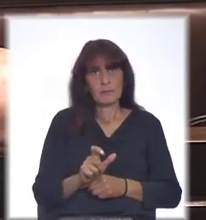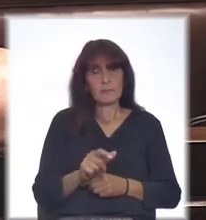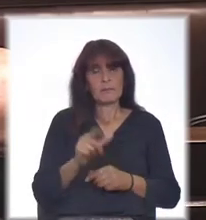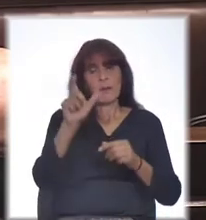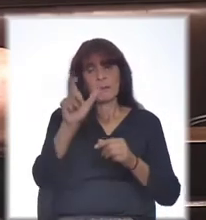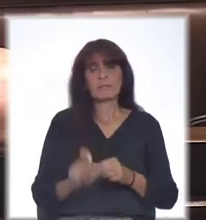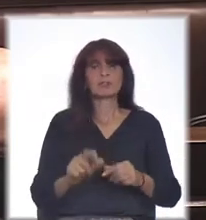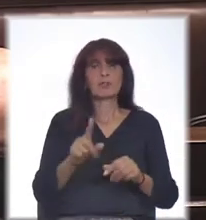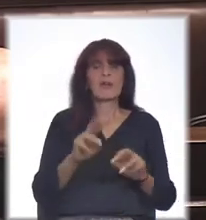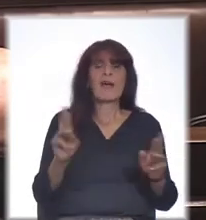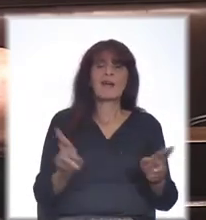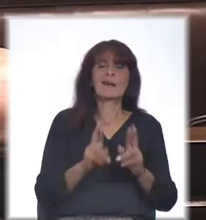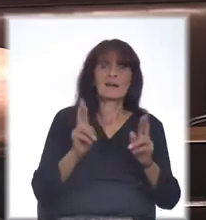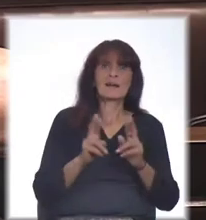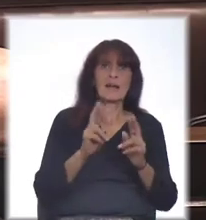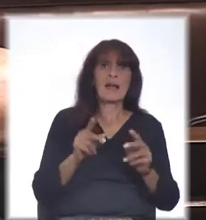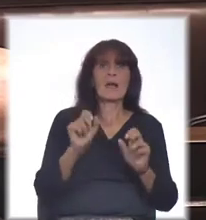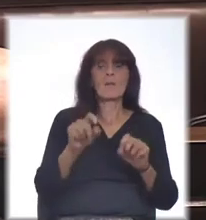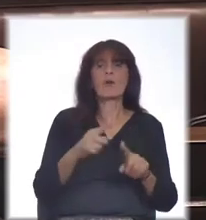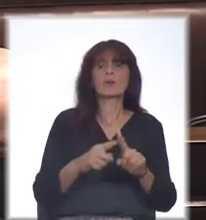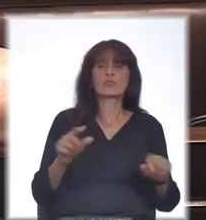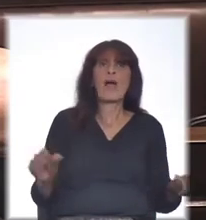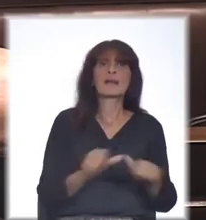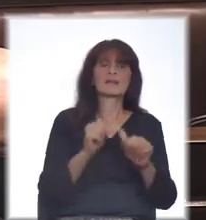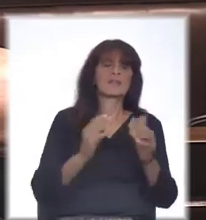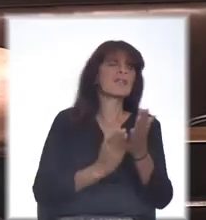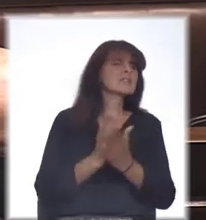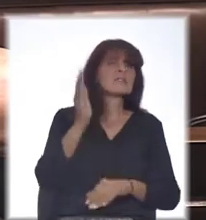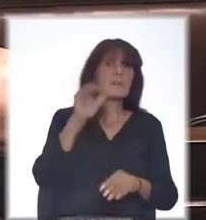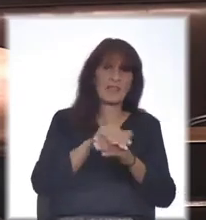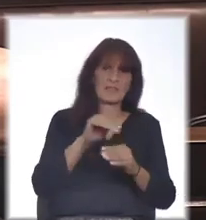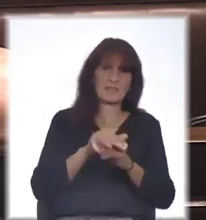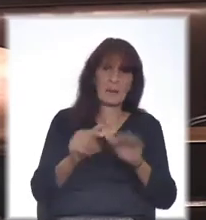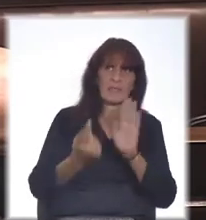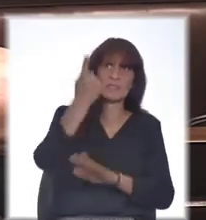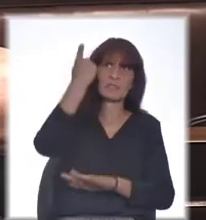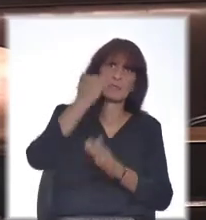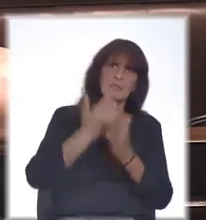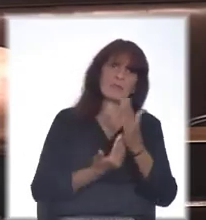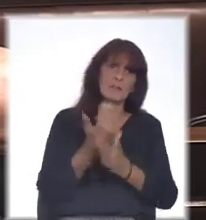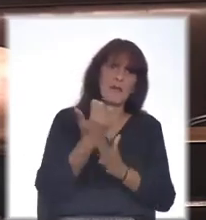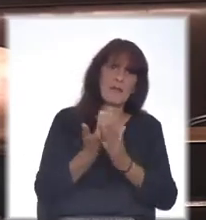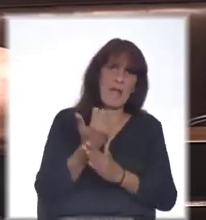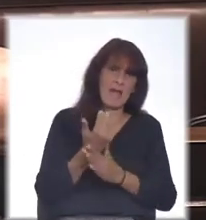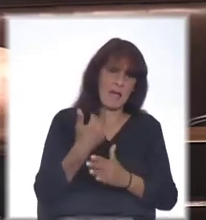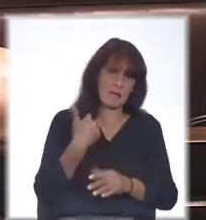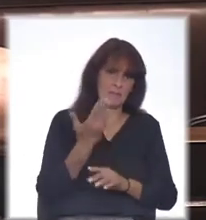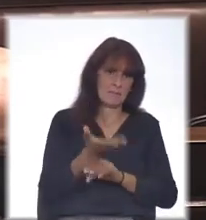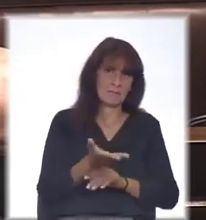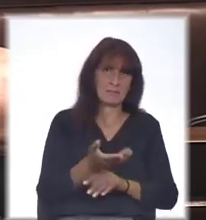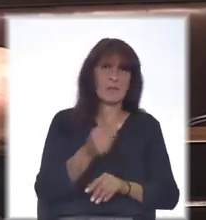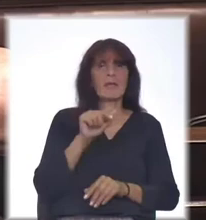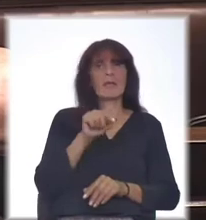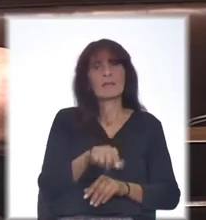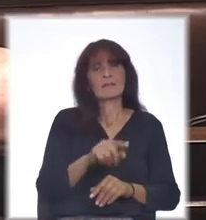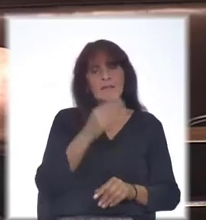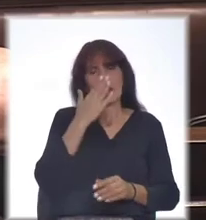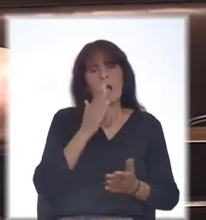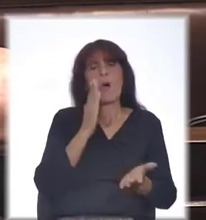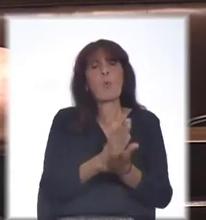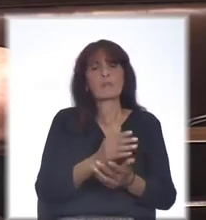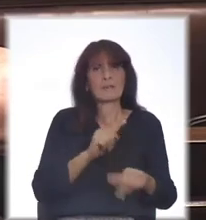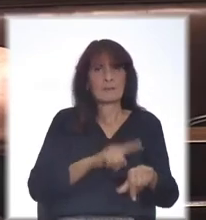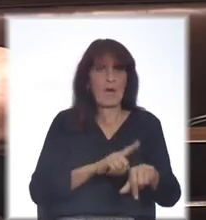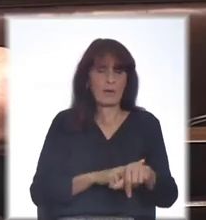raro, porque este tipo de actividades, siempre eran por la tarde. Pero en esta ocasión había pedido expresamente que se realizara a última hora de la